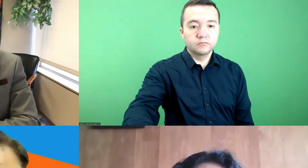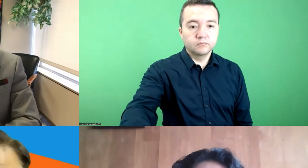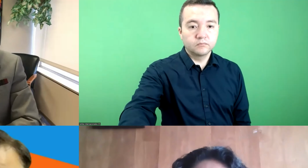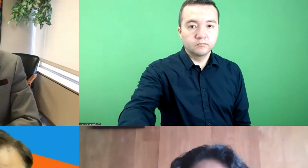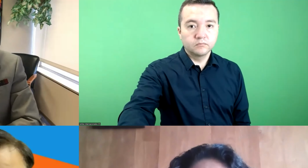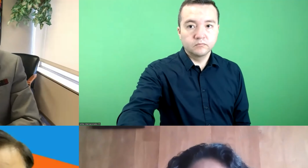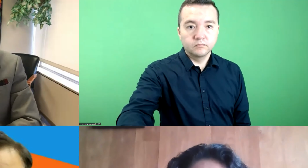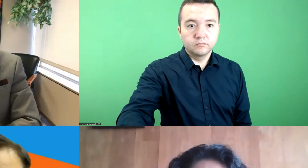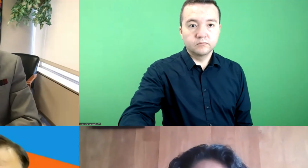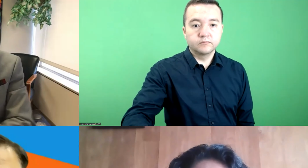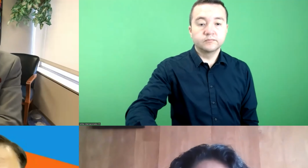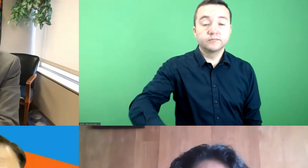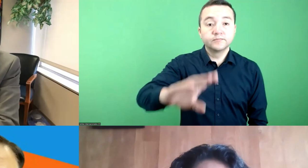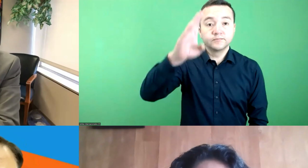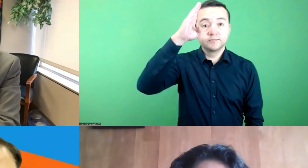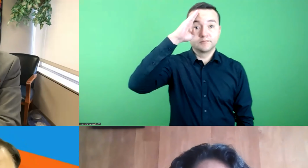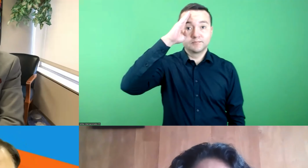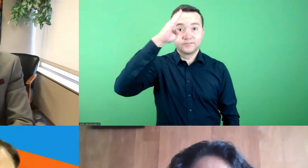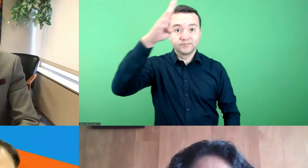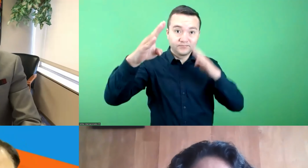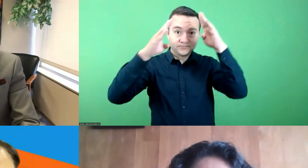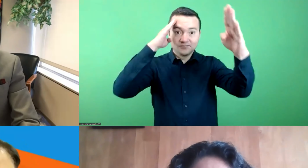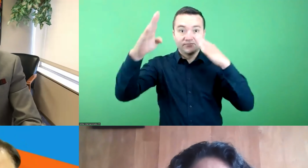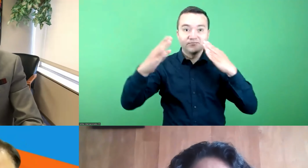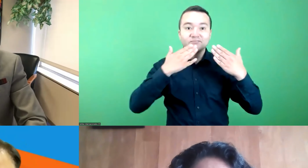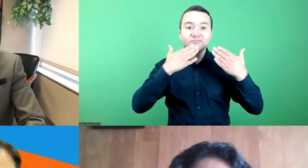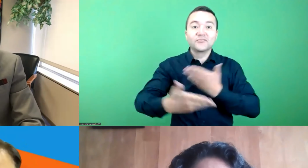Muy buenos días a todas y a todos.